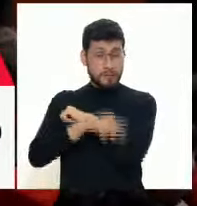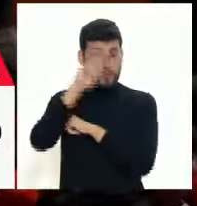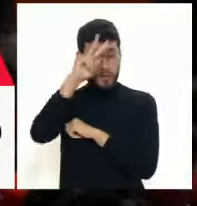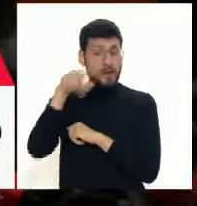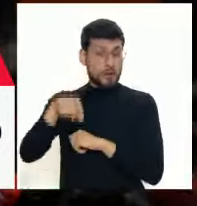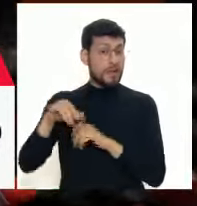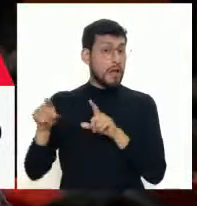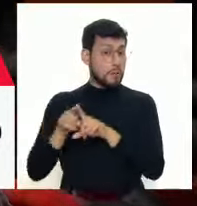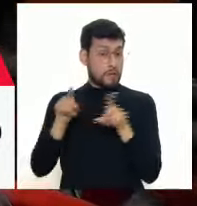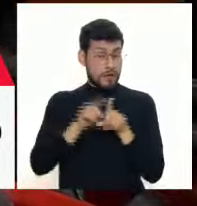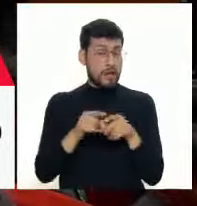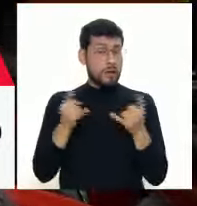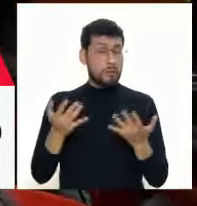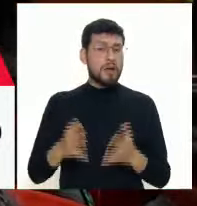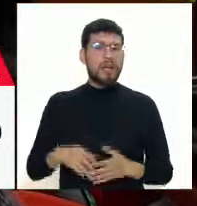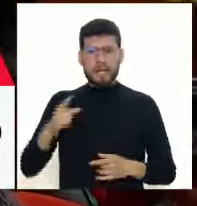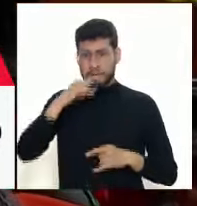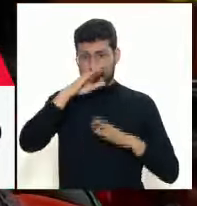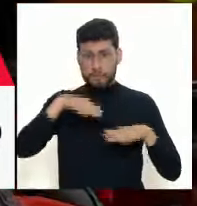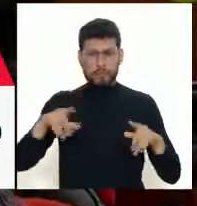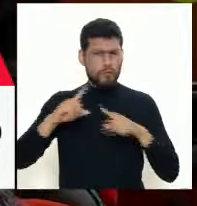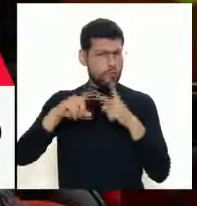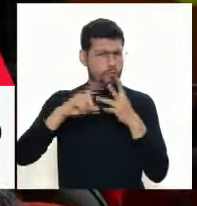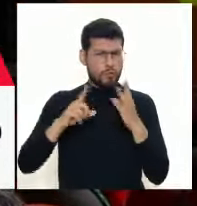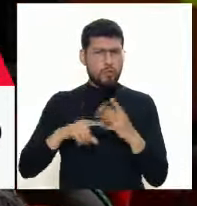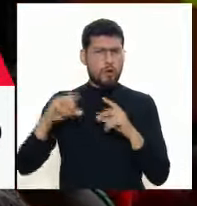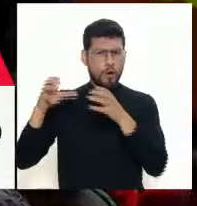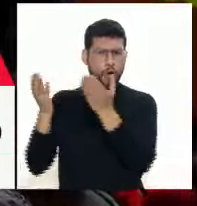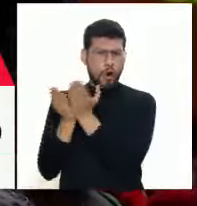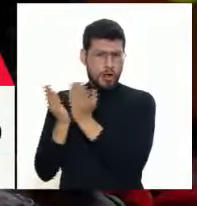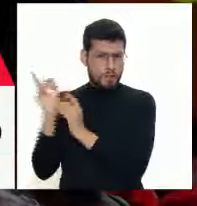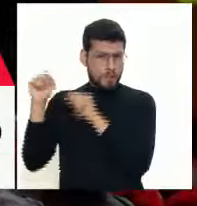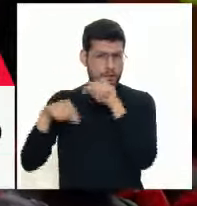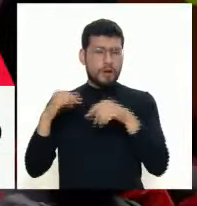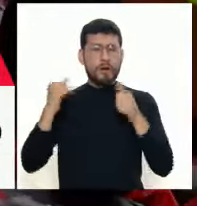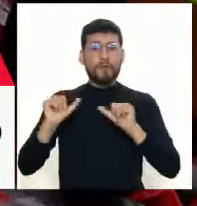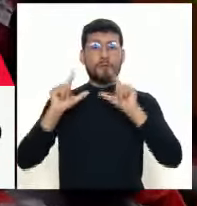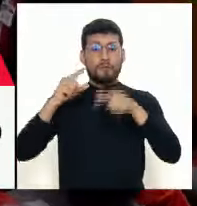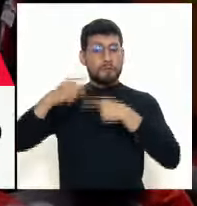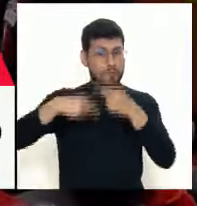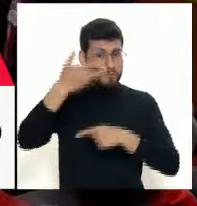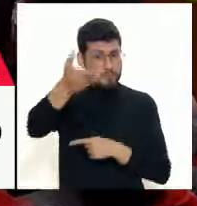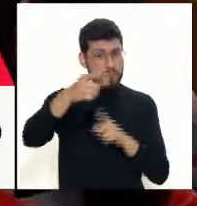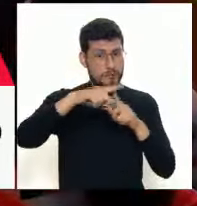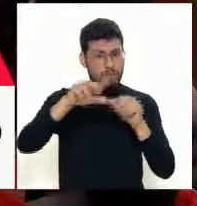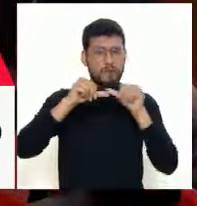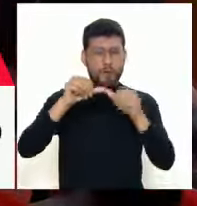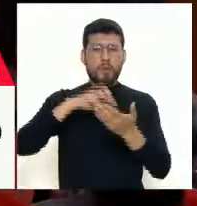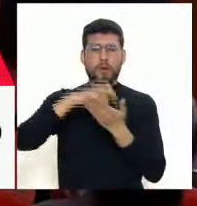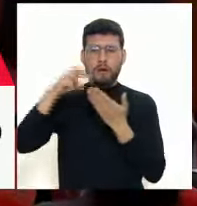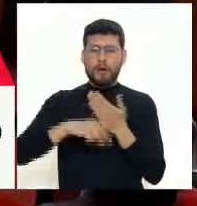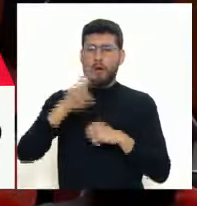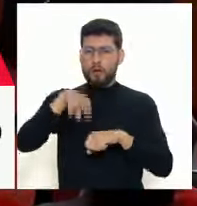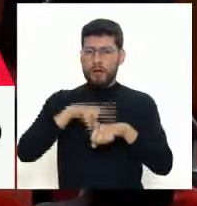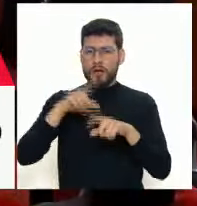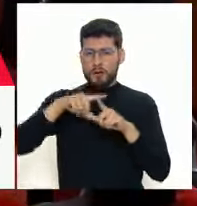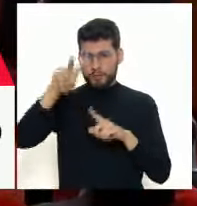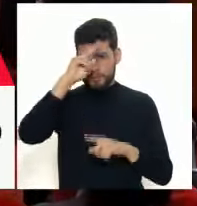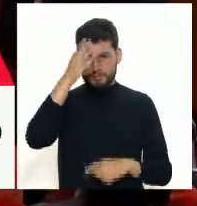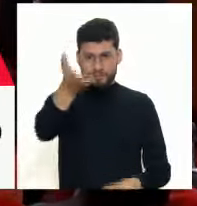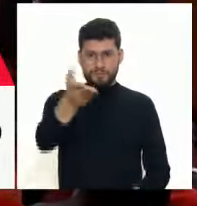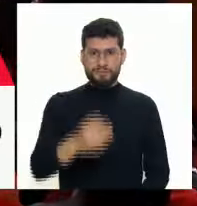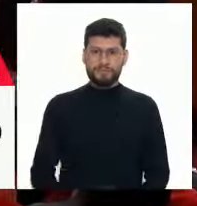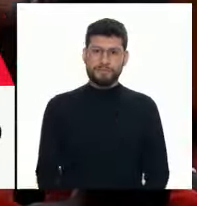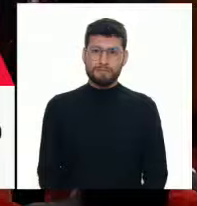Perú, donde también se encuentran niños de diferentes centros educativos, retornamos a estudio para continuar con la programación habitual de TV